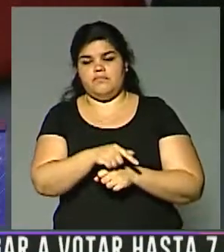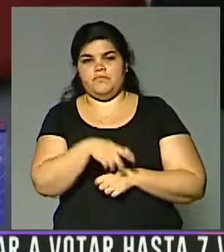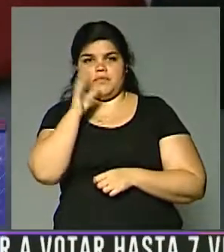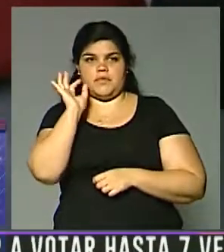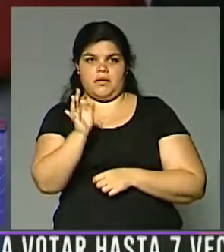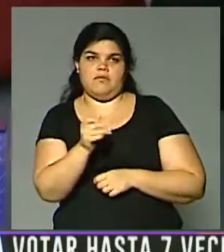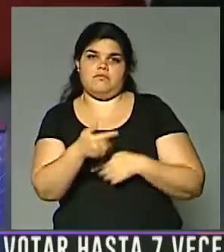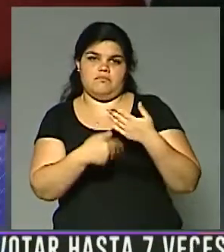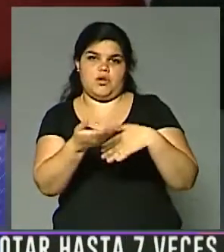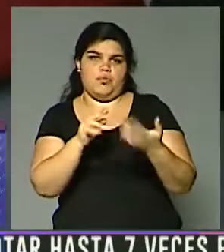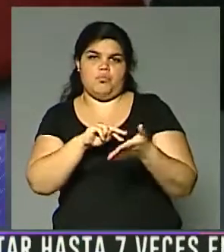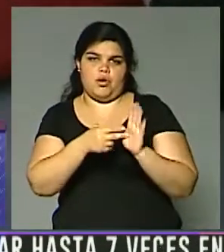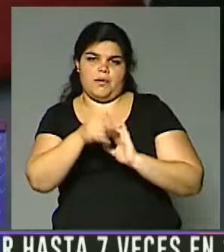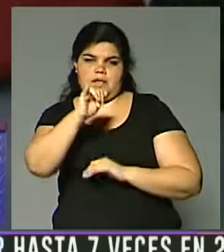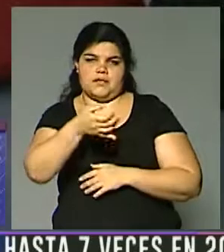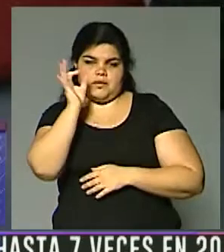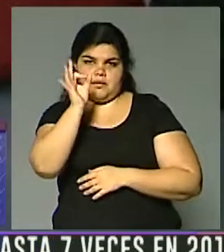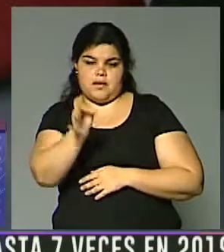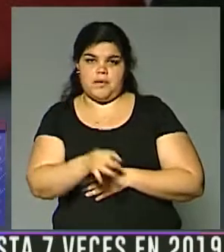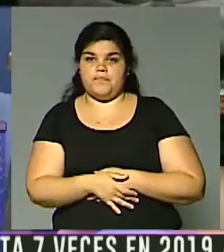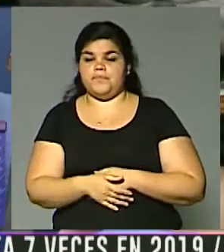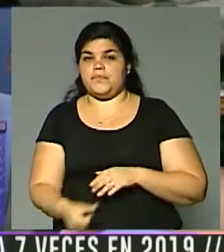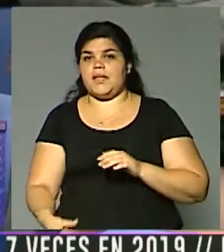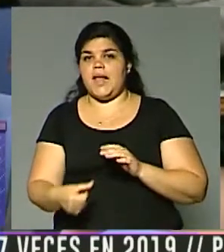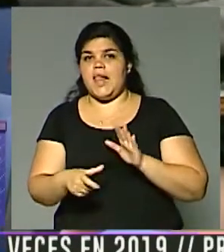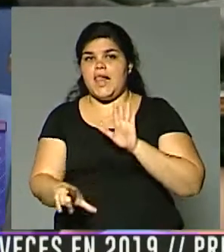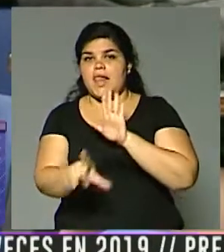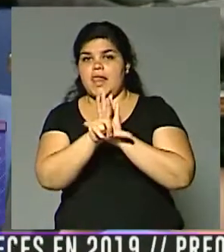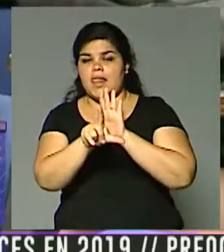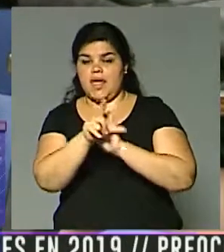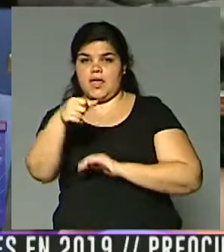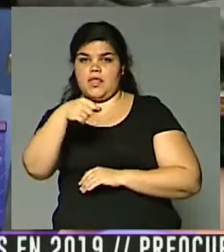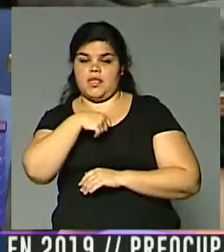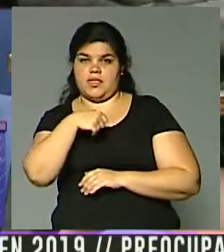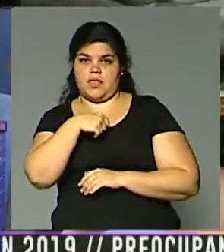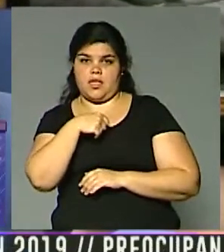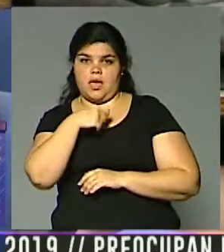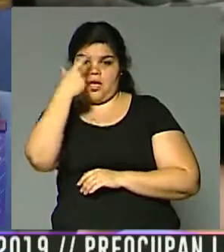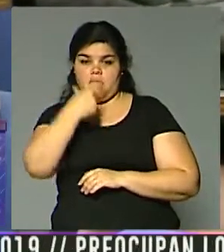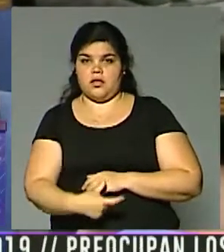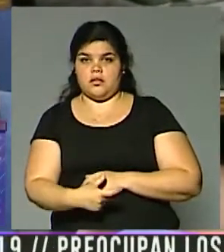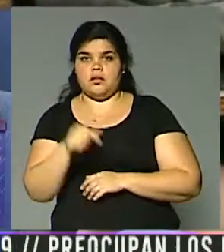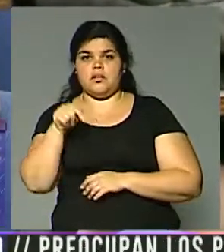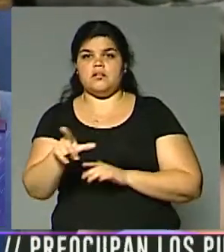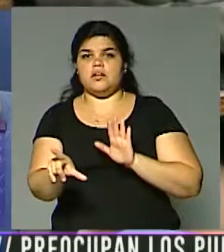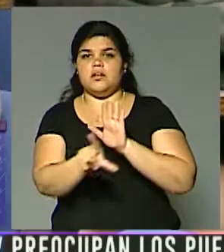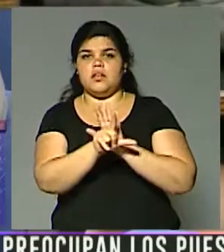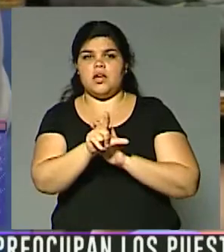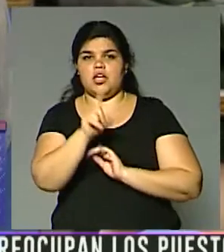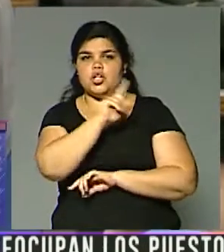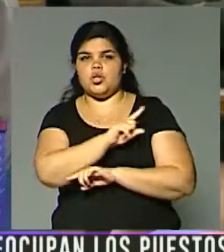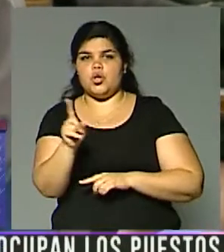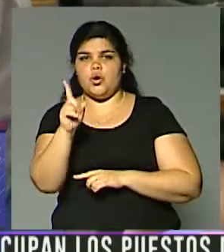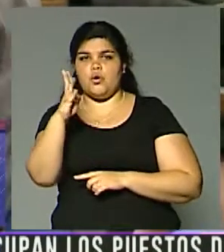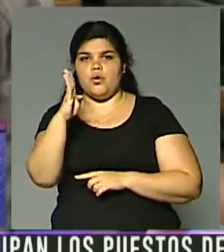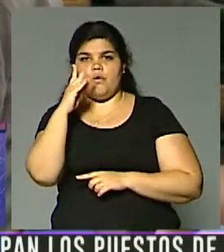un inconveniente para que la ley de identidad de género ampara a las personas no binarias también que es una ley y no binarias no todos los registros civiles